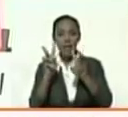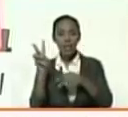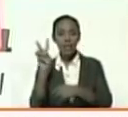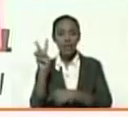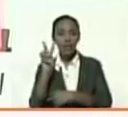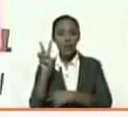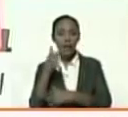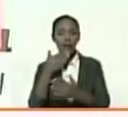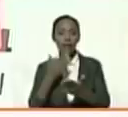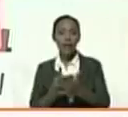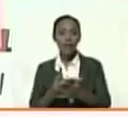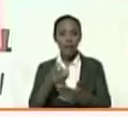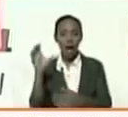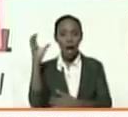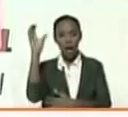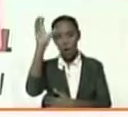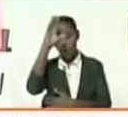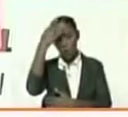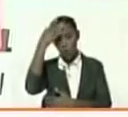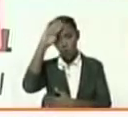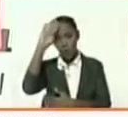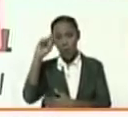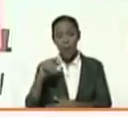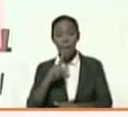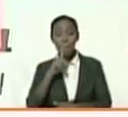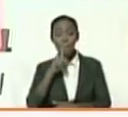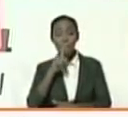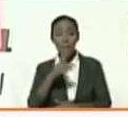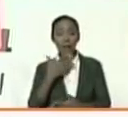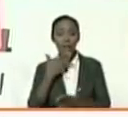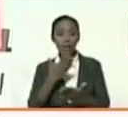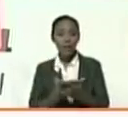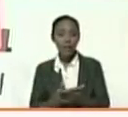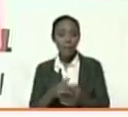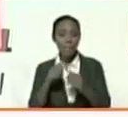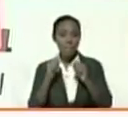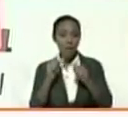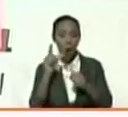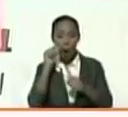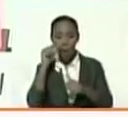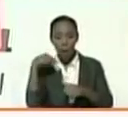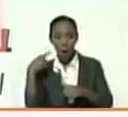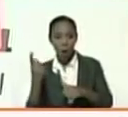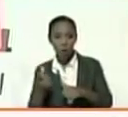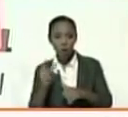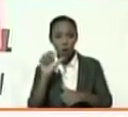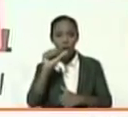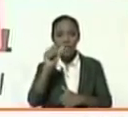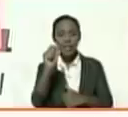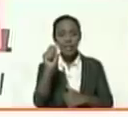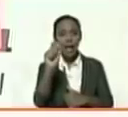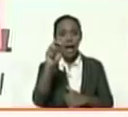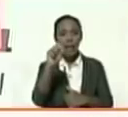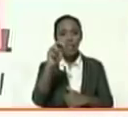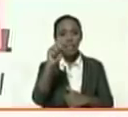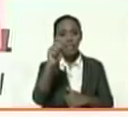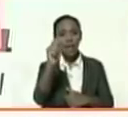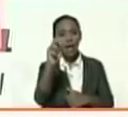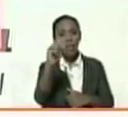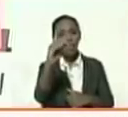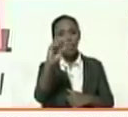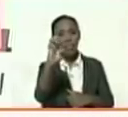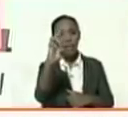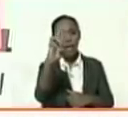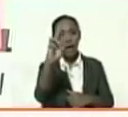Cuba. Hay que ser bien malagradecido, hay que ser bien Santander para hacer lo que hizo Colombia.